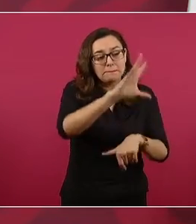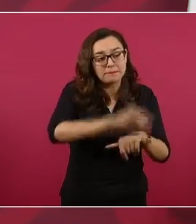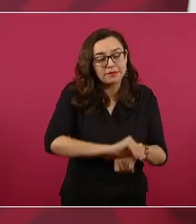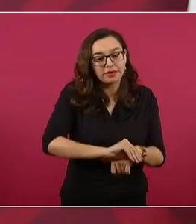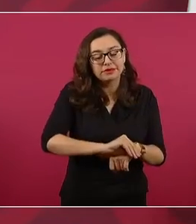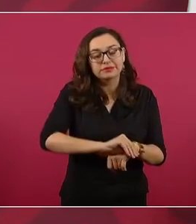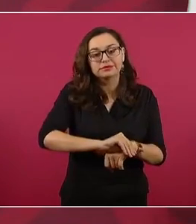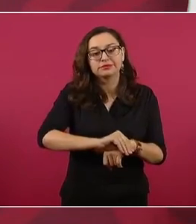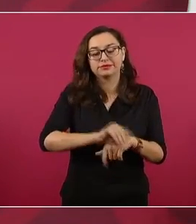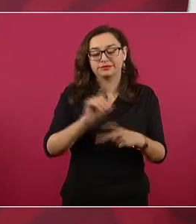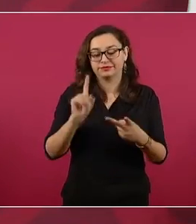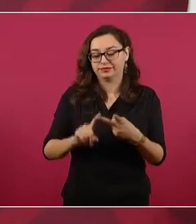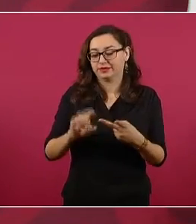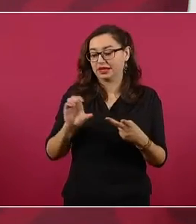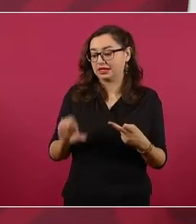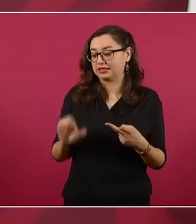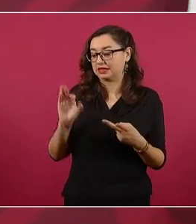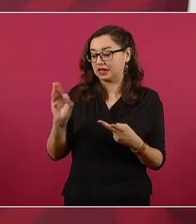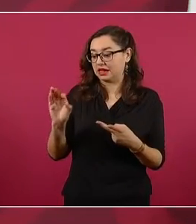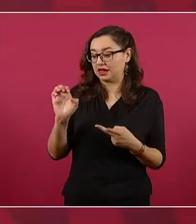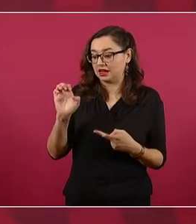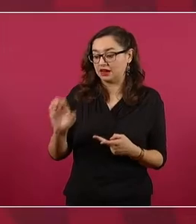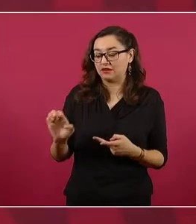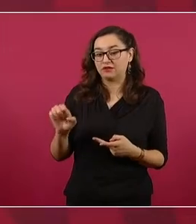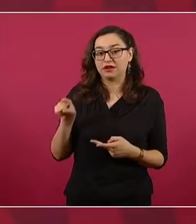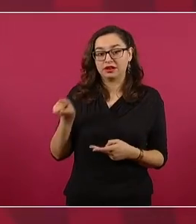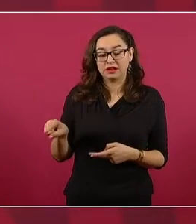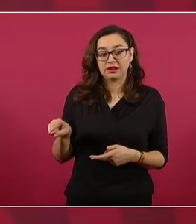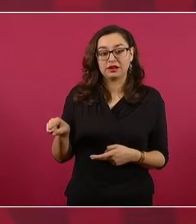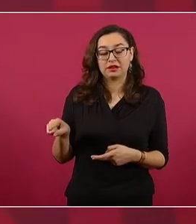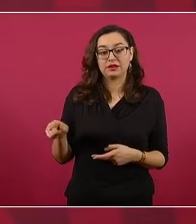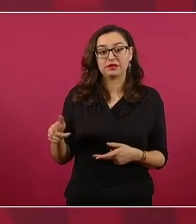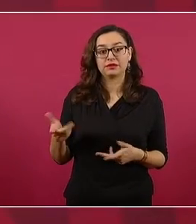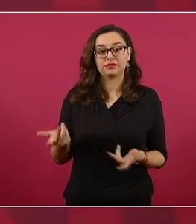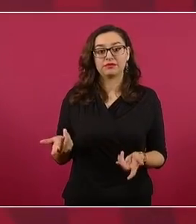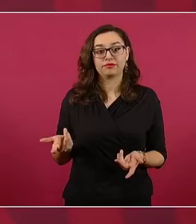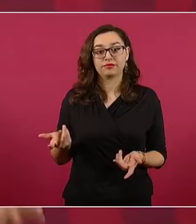La Comisión Federal de Electricidad antes